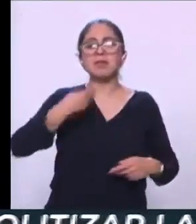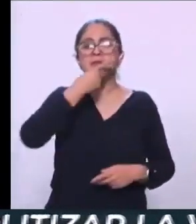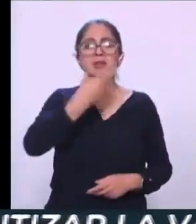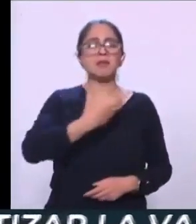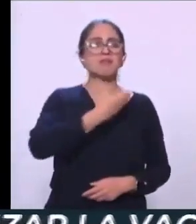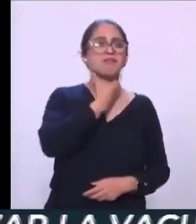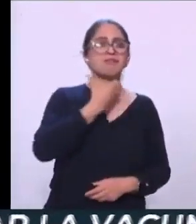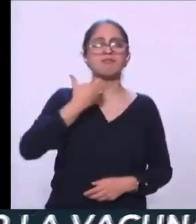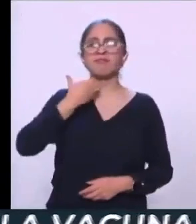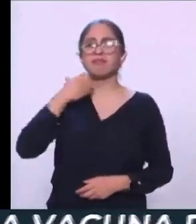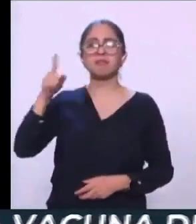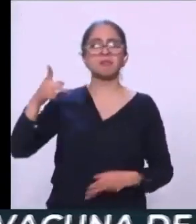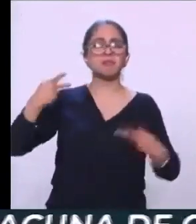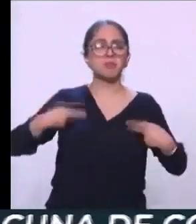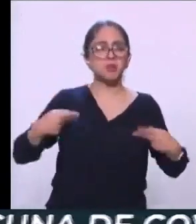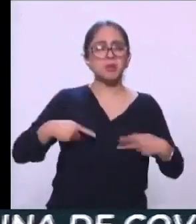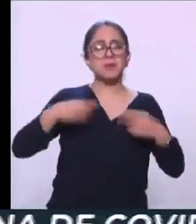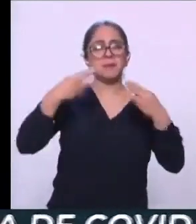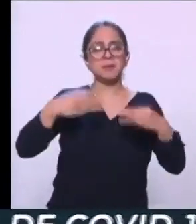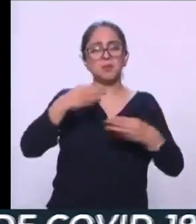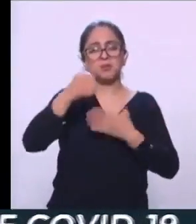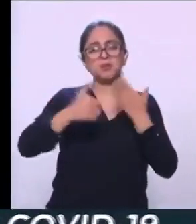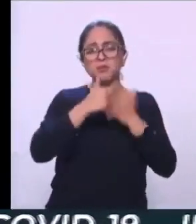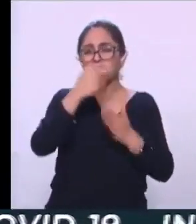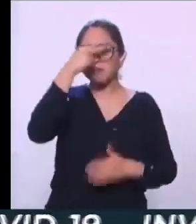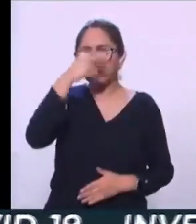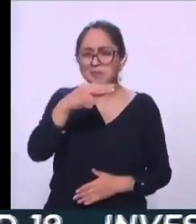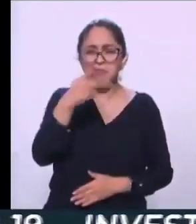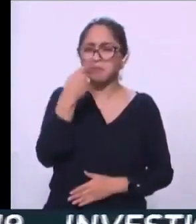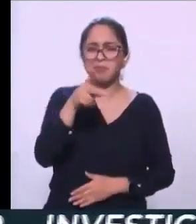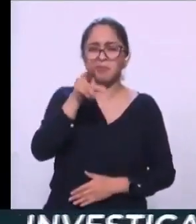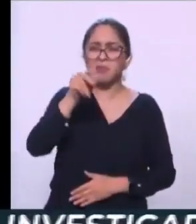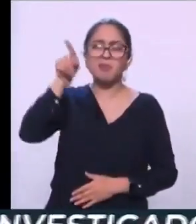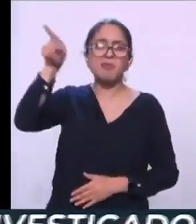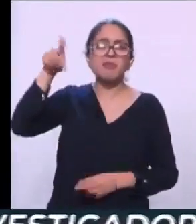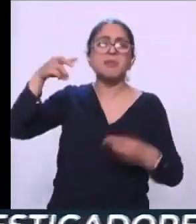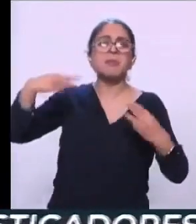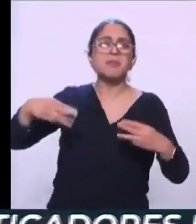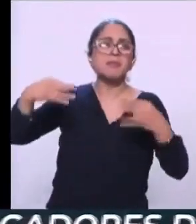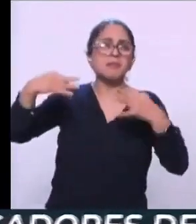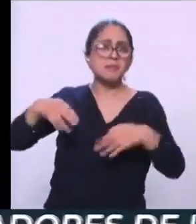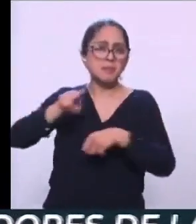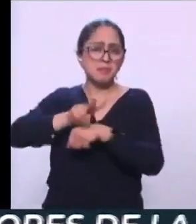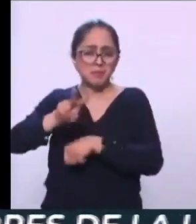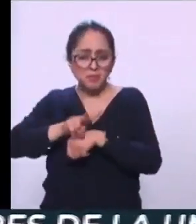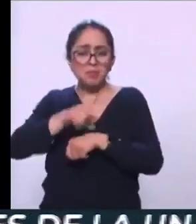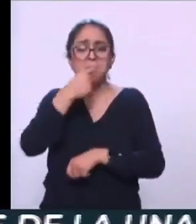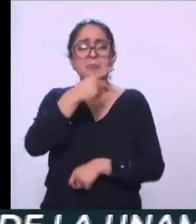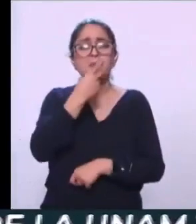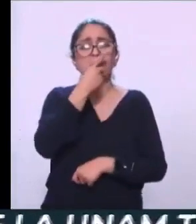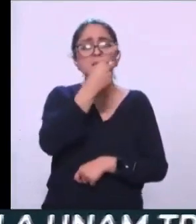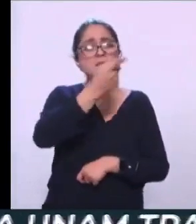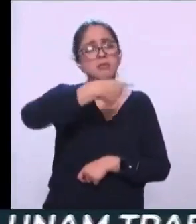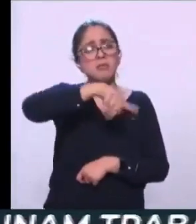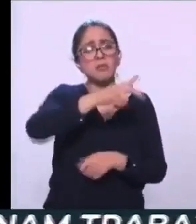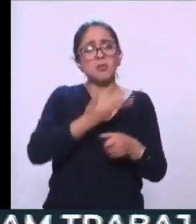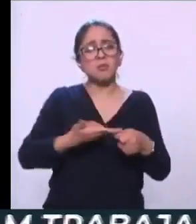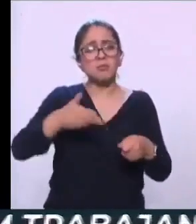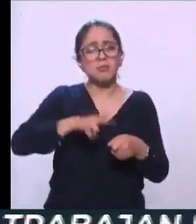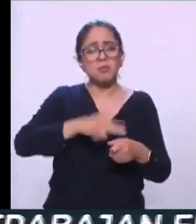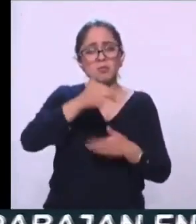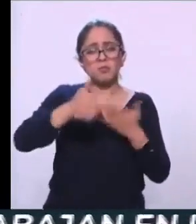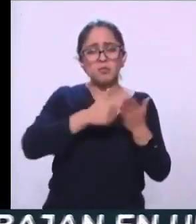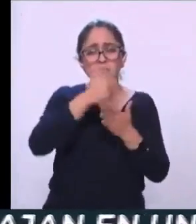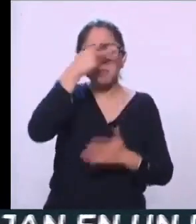de personas en mercados de Ciudad de México. Se trataba de un mercado en Venezuela. Se afirma que los hospitales de la Ciudad de México